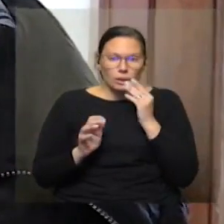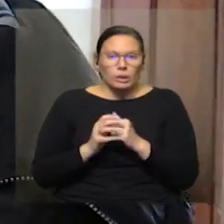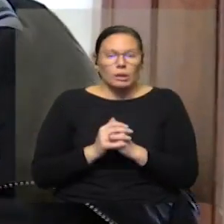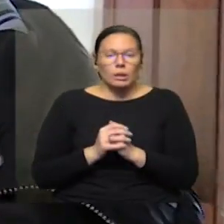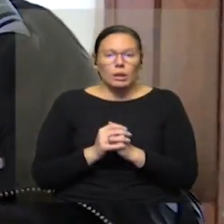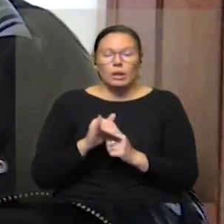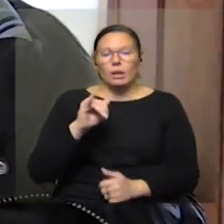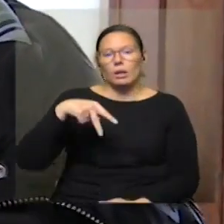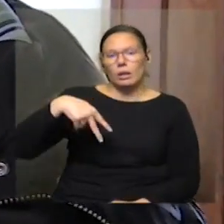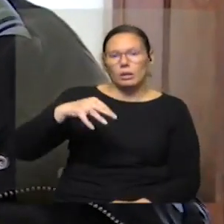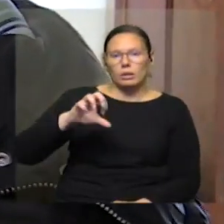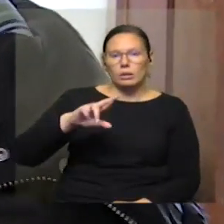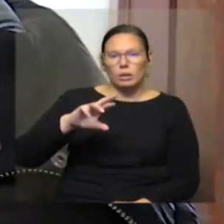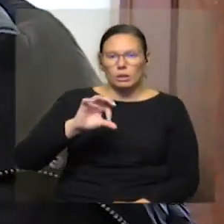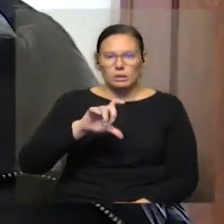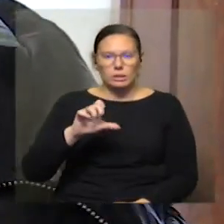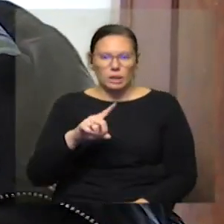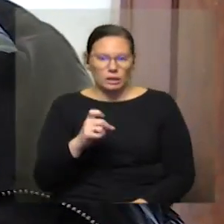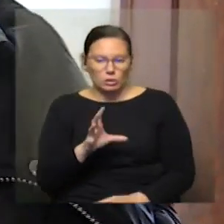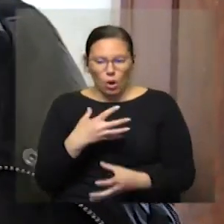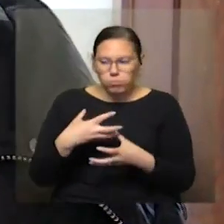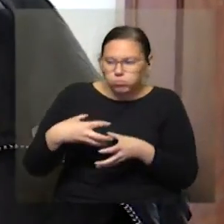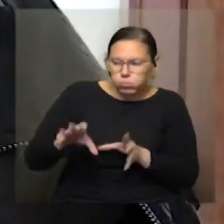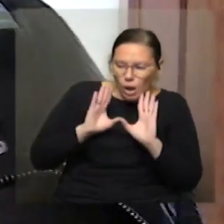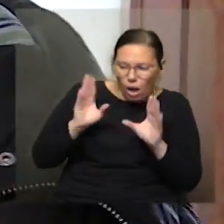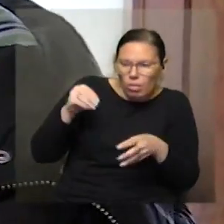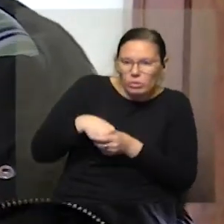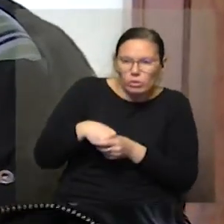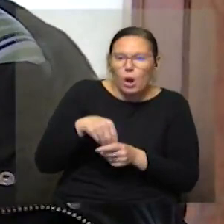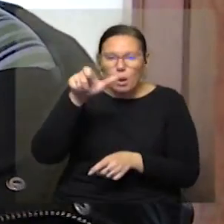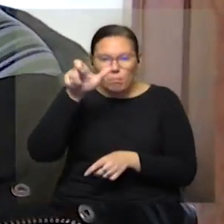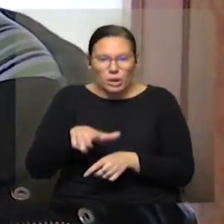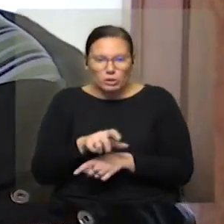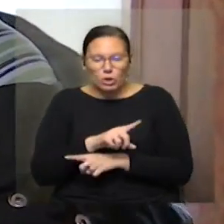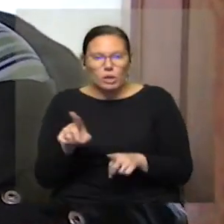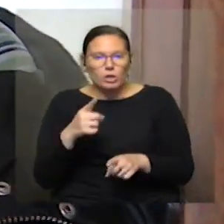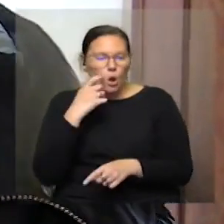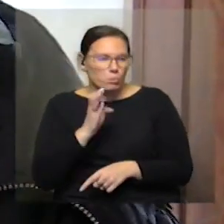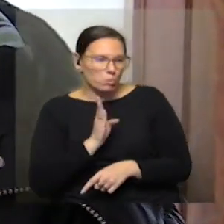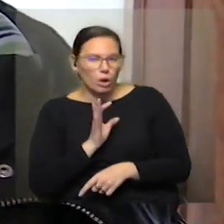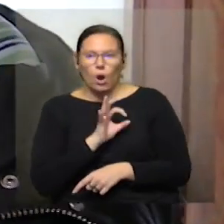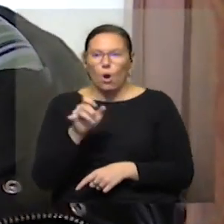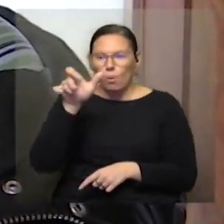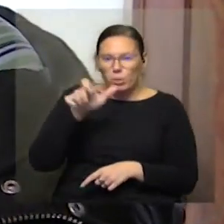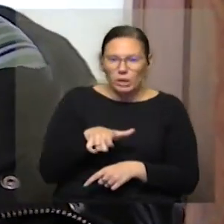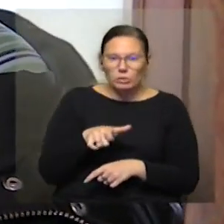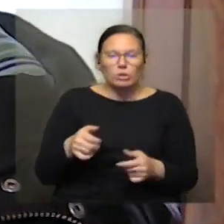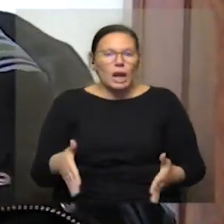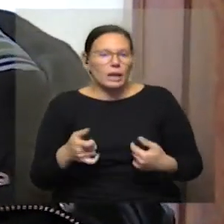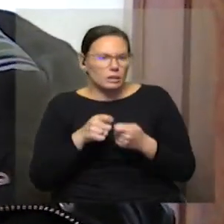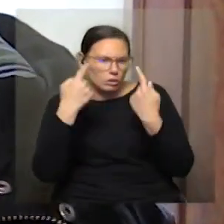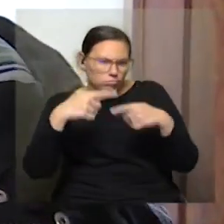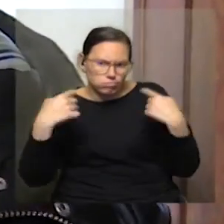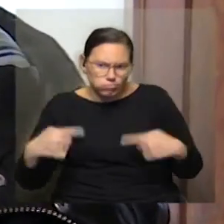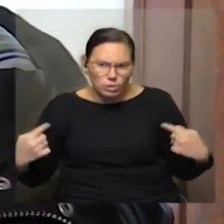que ser intersex no te encasilla a ser una persona no binaria o una persona género fluida o